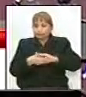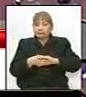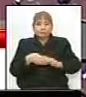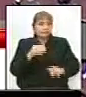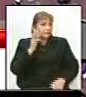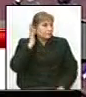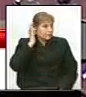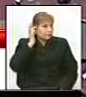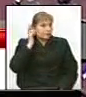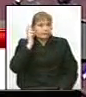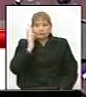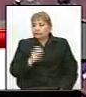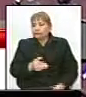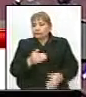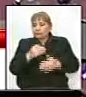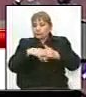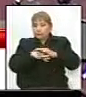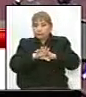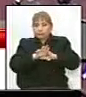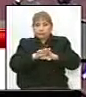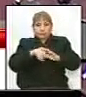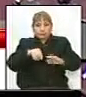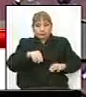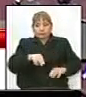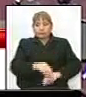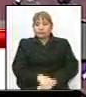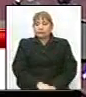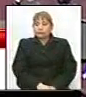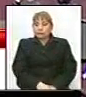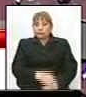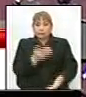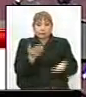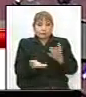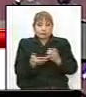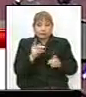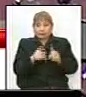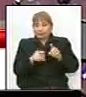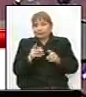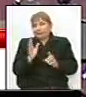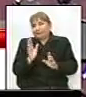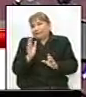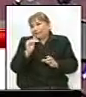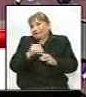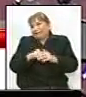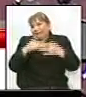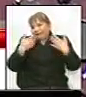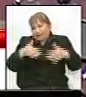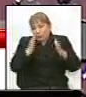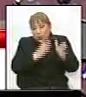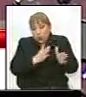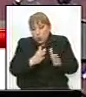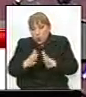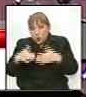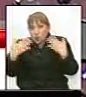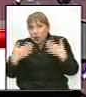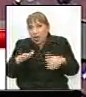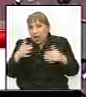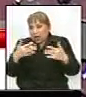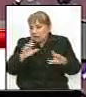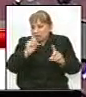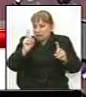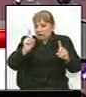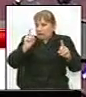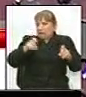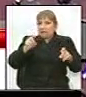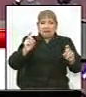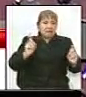escucha en el interior del país de algunos candidatos que ya tienen todo arreglado, que ya ni siquiera